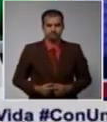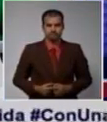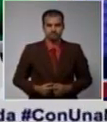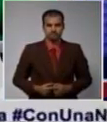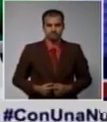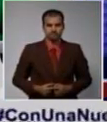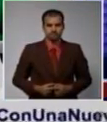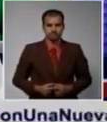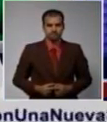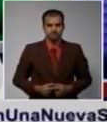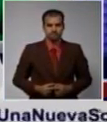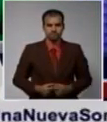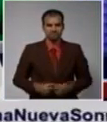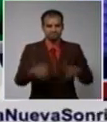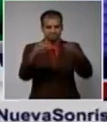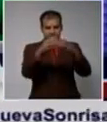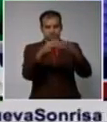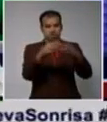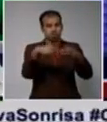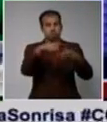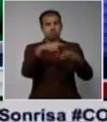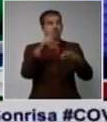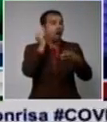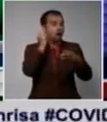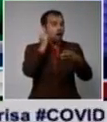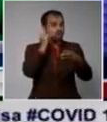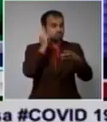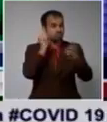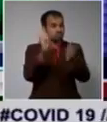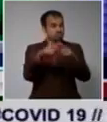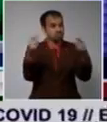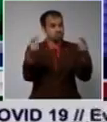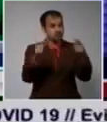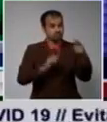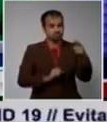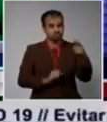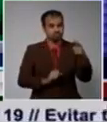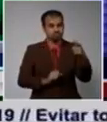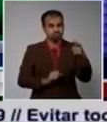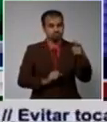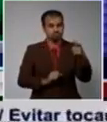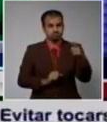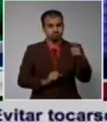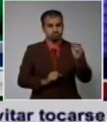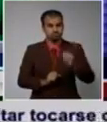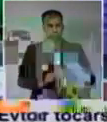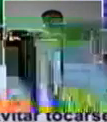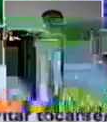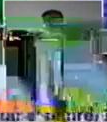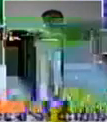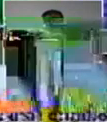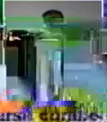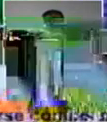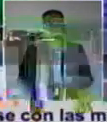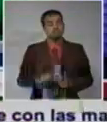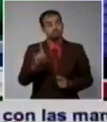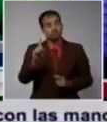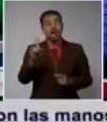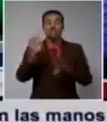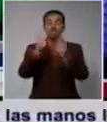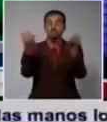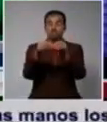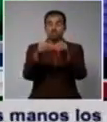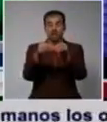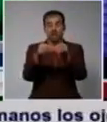sexo femenino predominó ayer el 53,7%, sin embargo en el acumulado el sexo